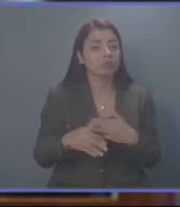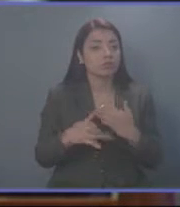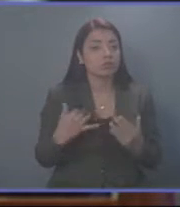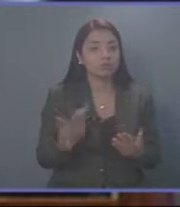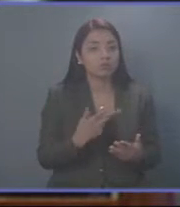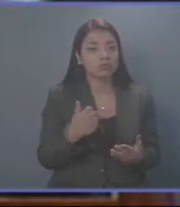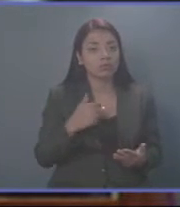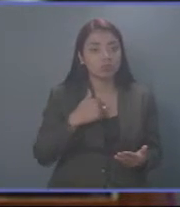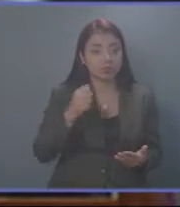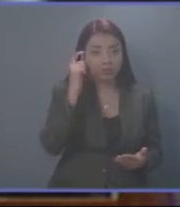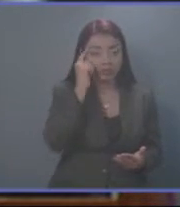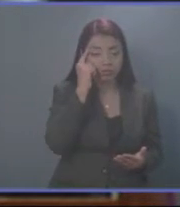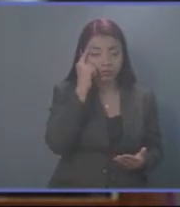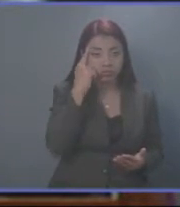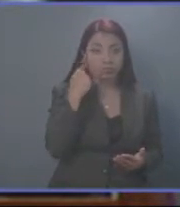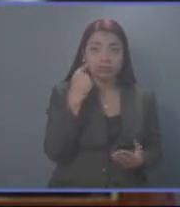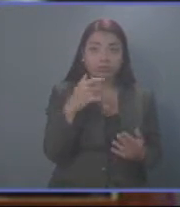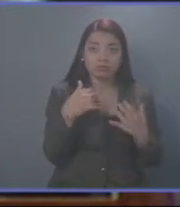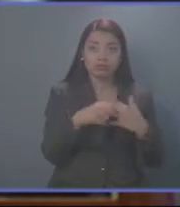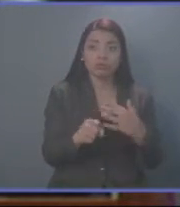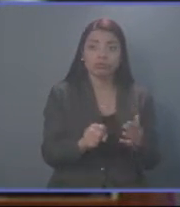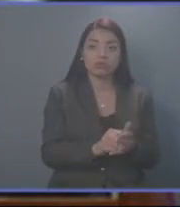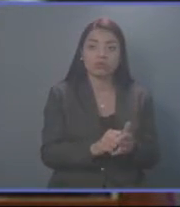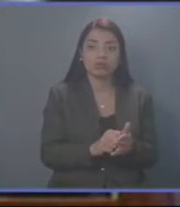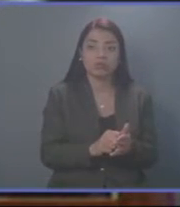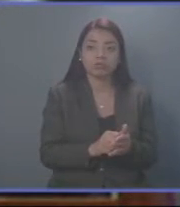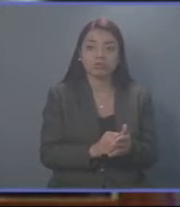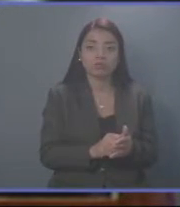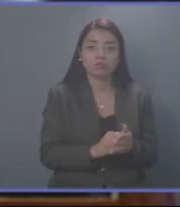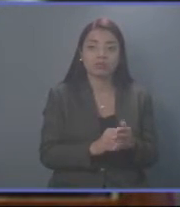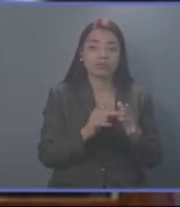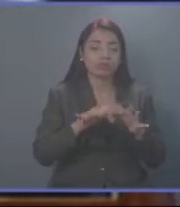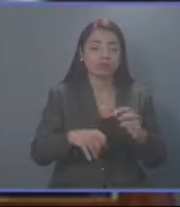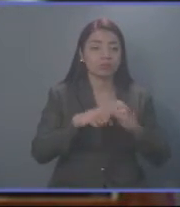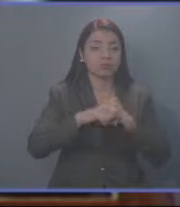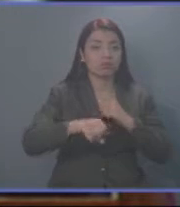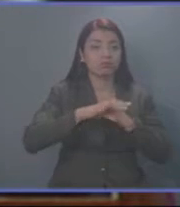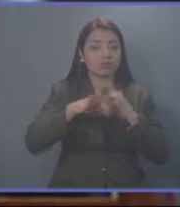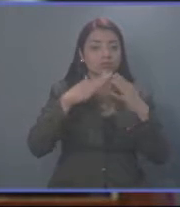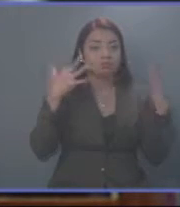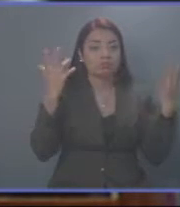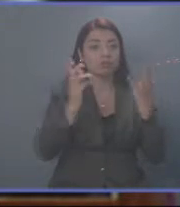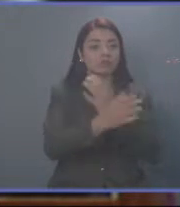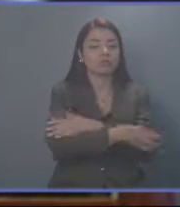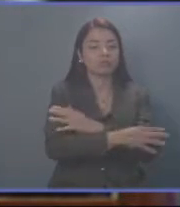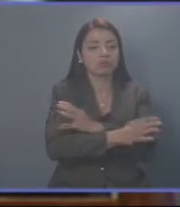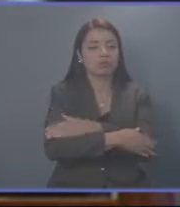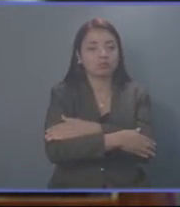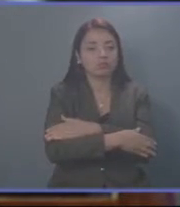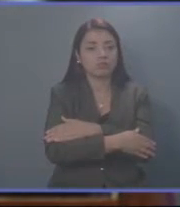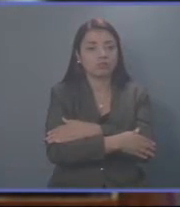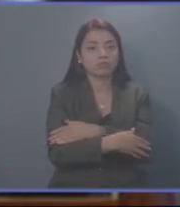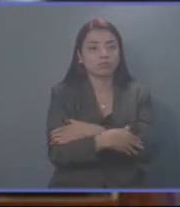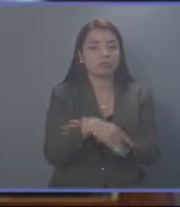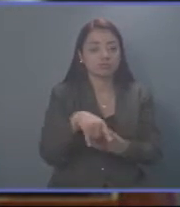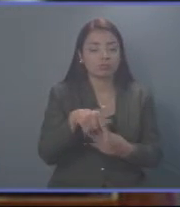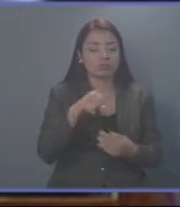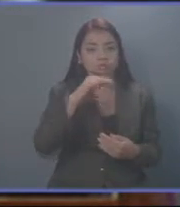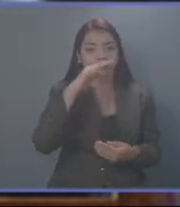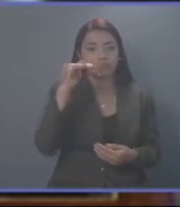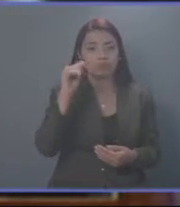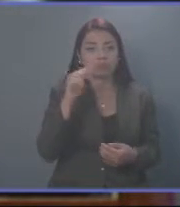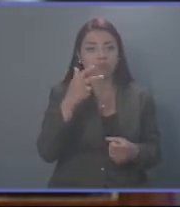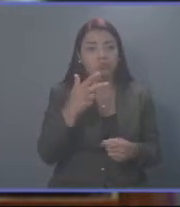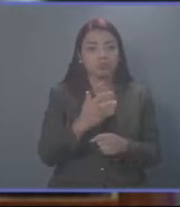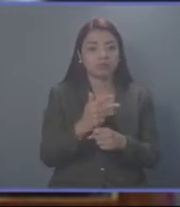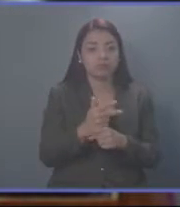consideramos procedente que el Pleno Legislativo emita un pronunciamiento de felicitación al presidente electo de la hermana República